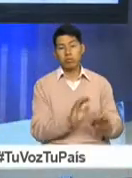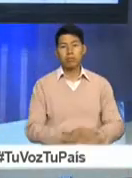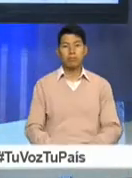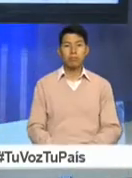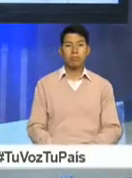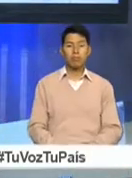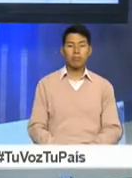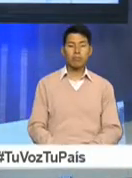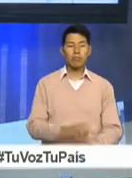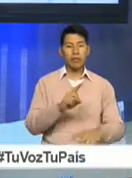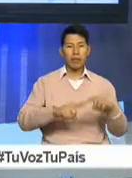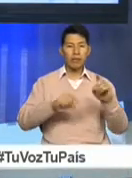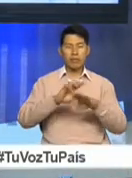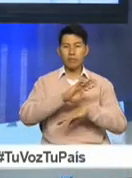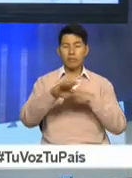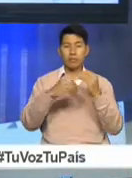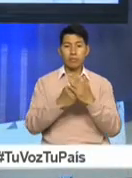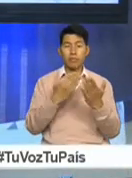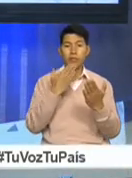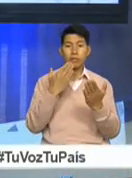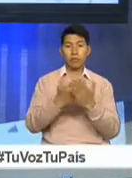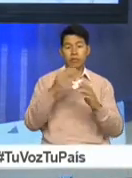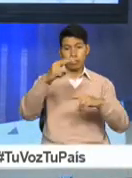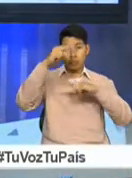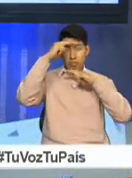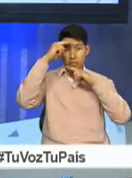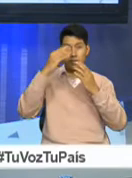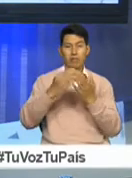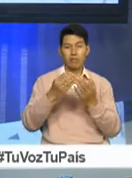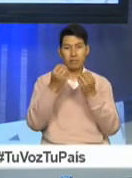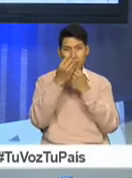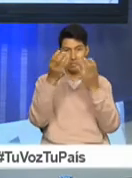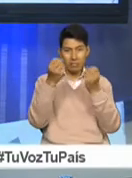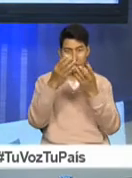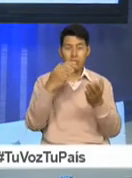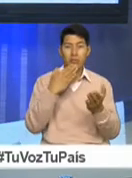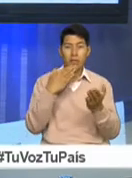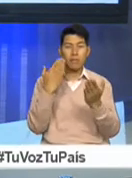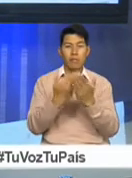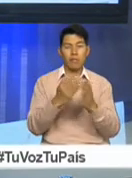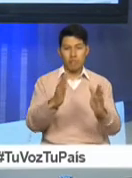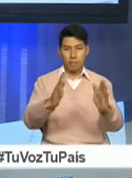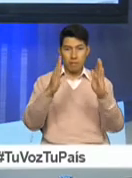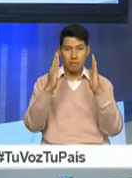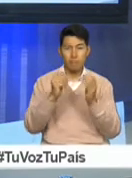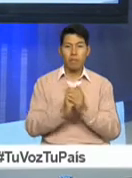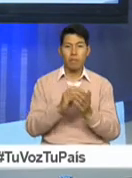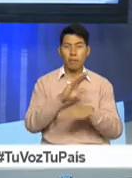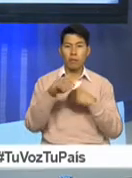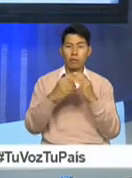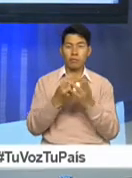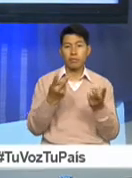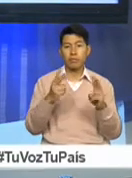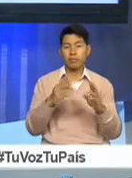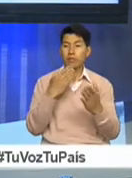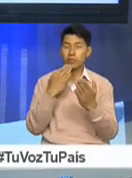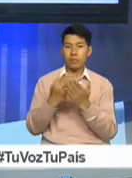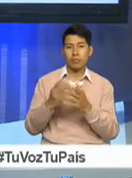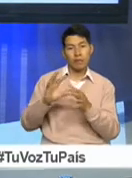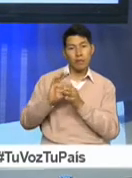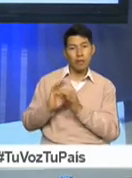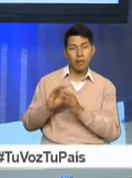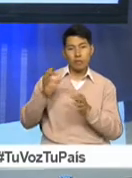amigos amigas televidentes de esta manera llegamos a la parte final de la primera emisión de su noticiero ciudadano agradecemos a nuestro compañero